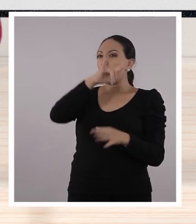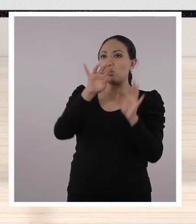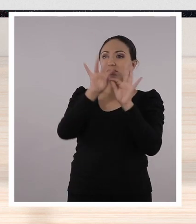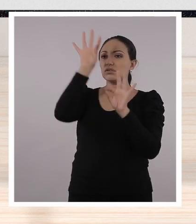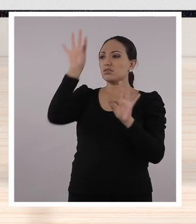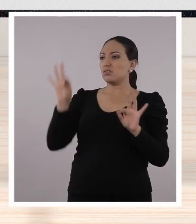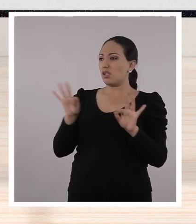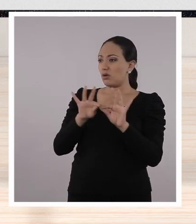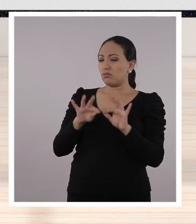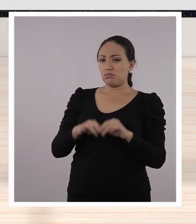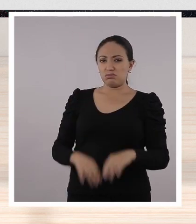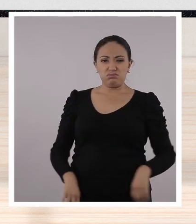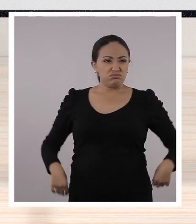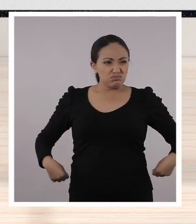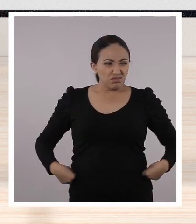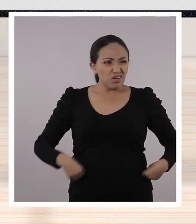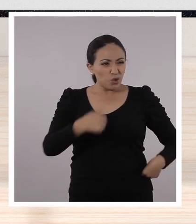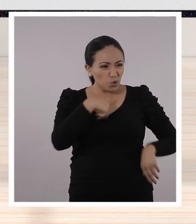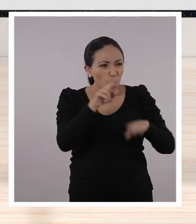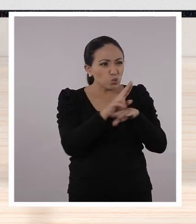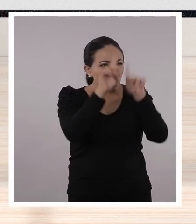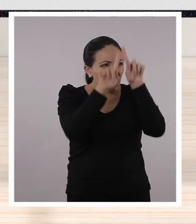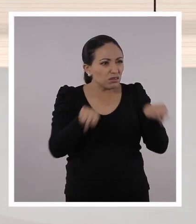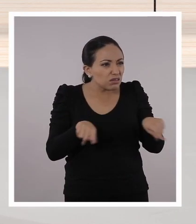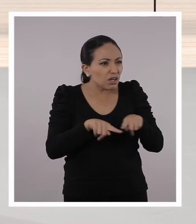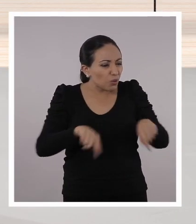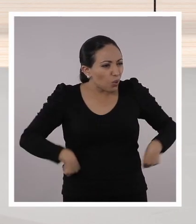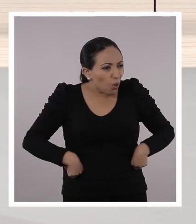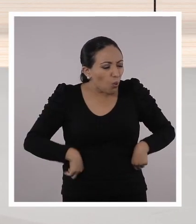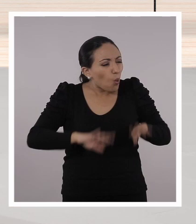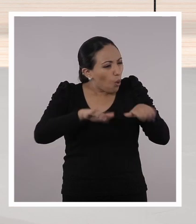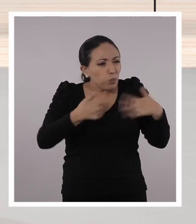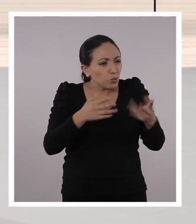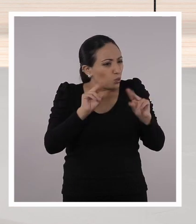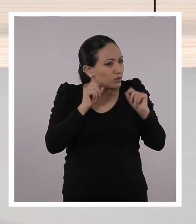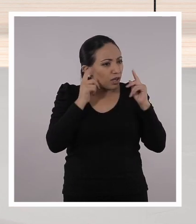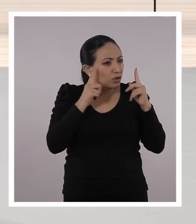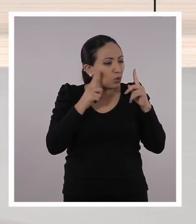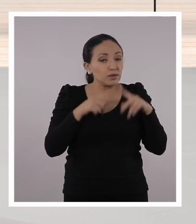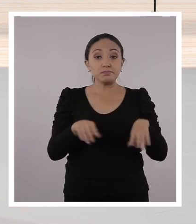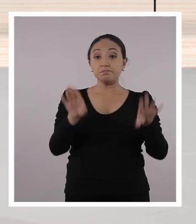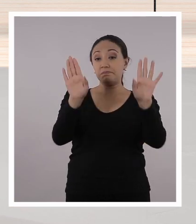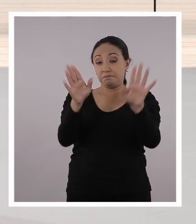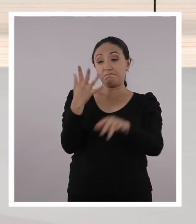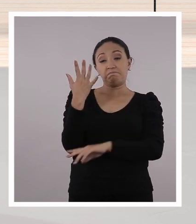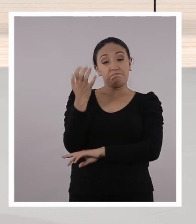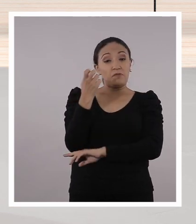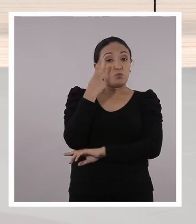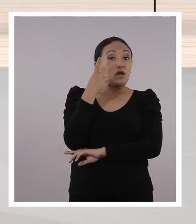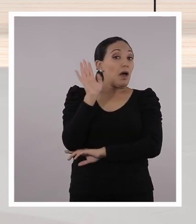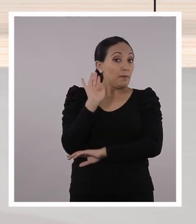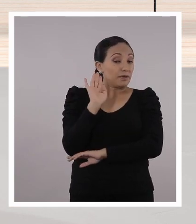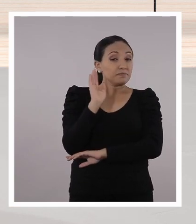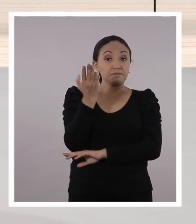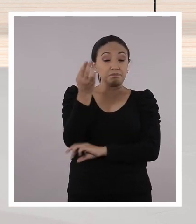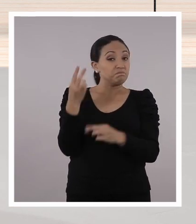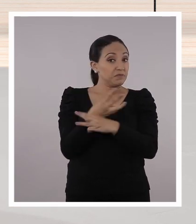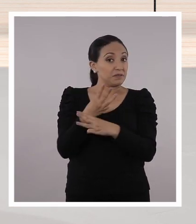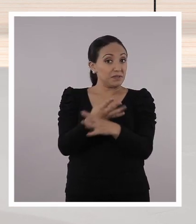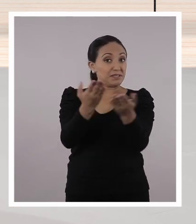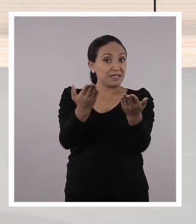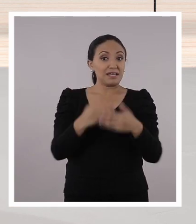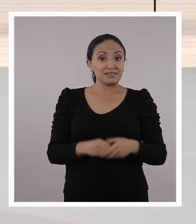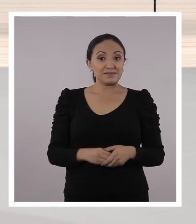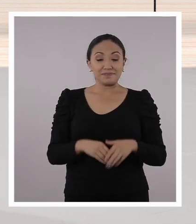avión. ¿En un avión voy a utilizar triángulos? Ajá, ya vas a ver eso el día de hoy. Pues quiero verlo, profe, así que le dejo